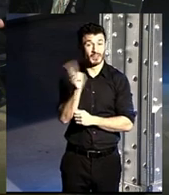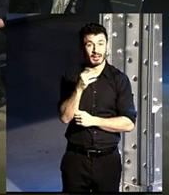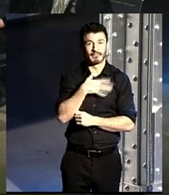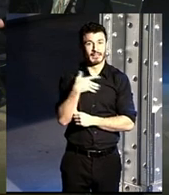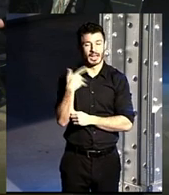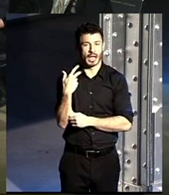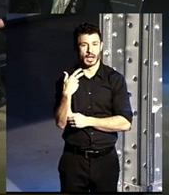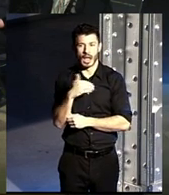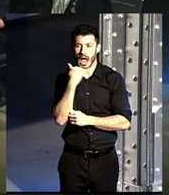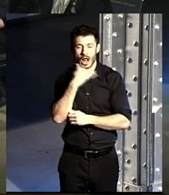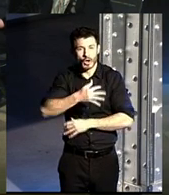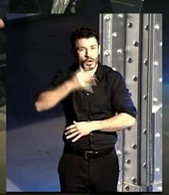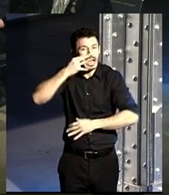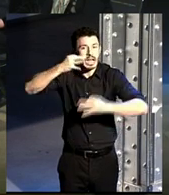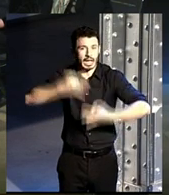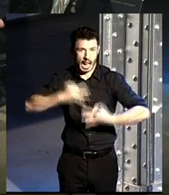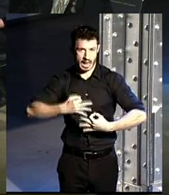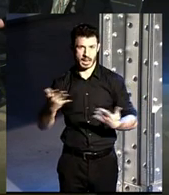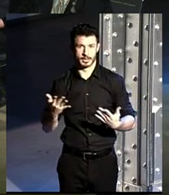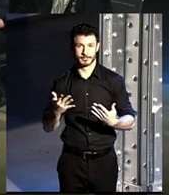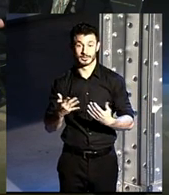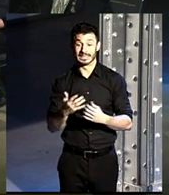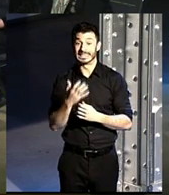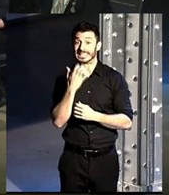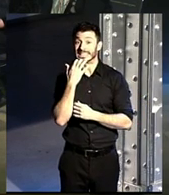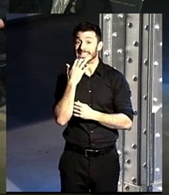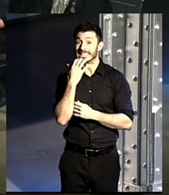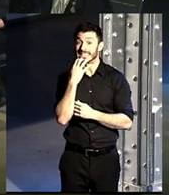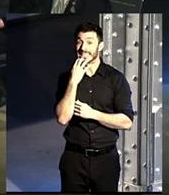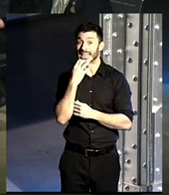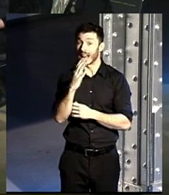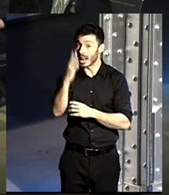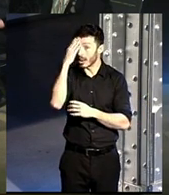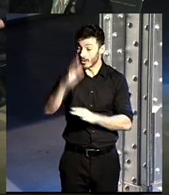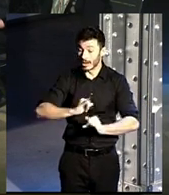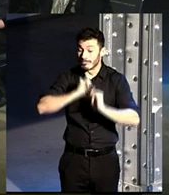Luna, describir la conquista de la Luna, quería decir contestar a unos